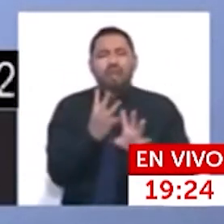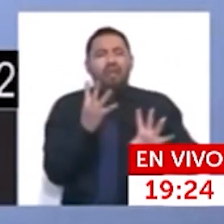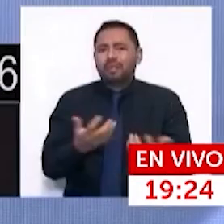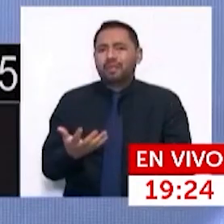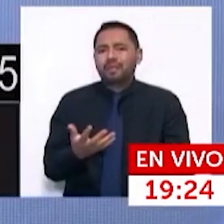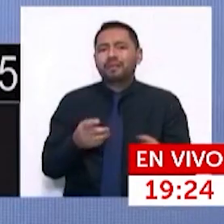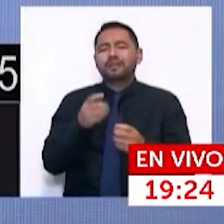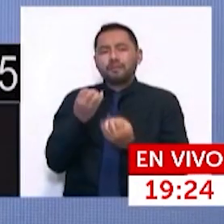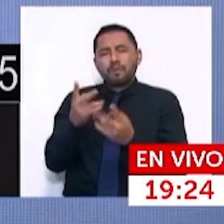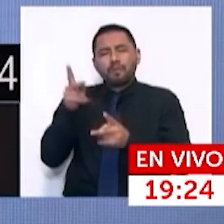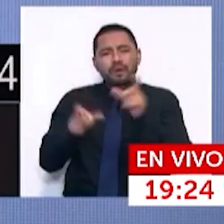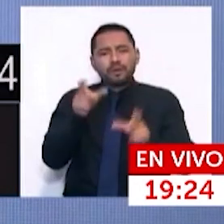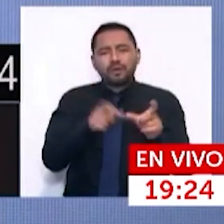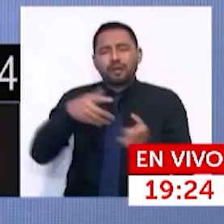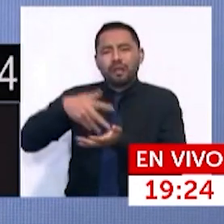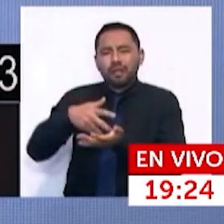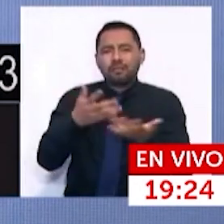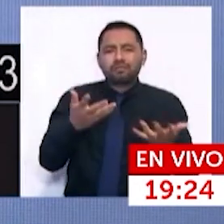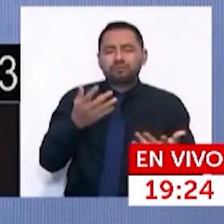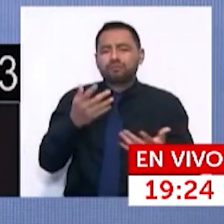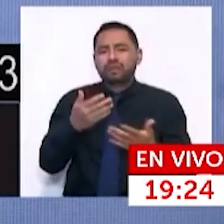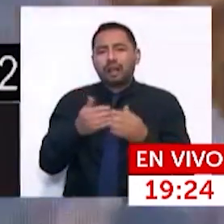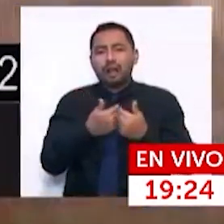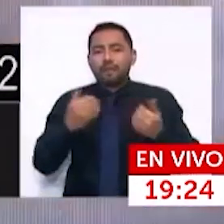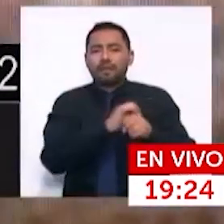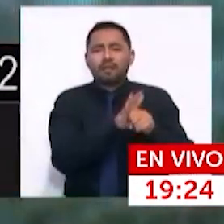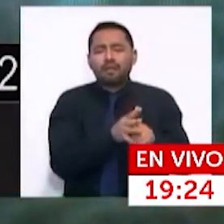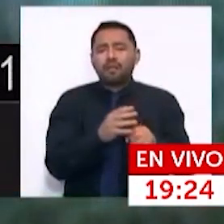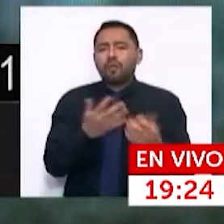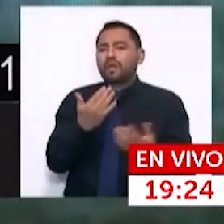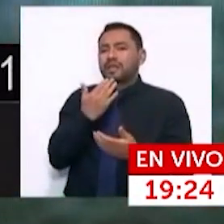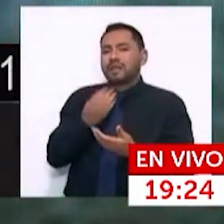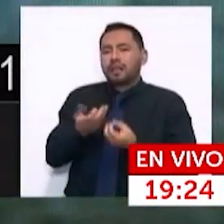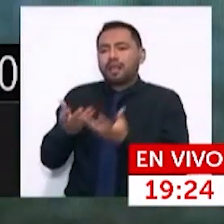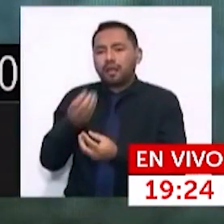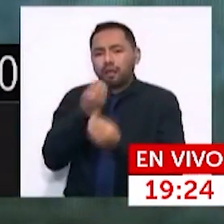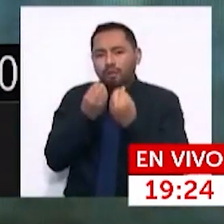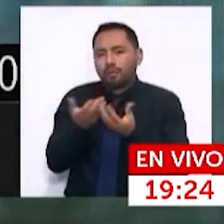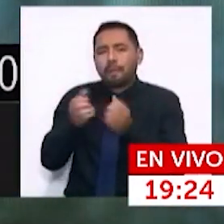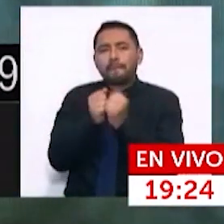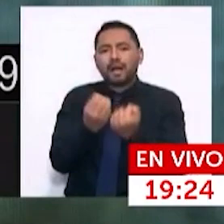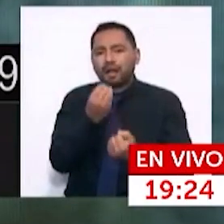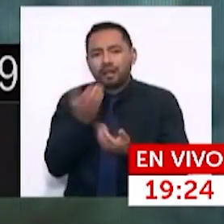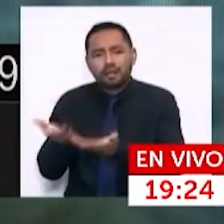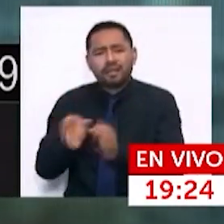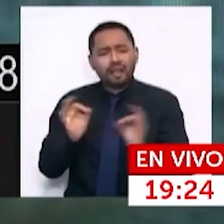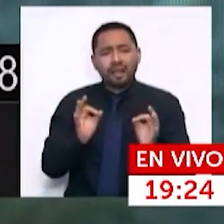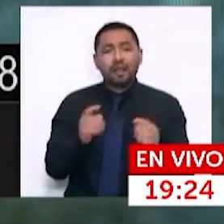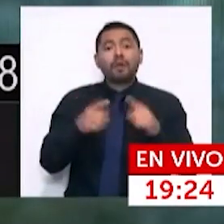habían niños con plomo en la sangre y siguen habiendo ahora grandes problemas de salud acaso no hay personas vulnerables que aparte de la